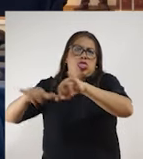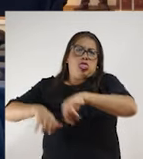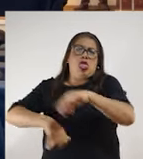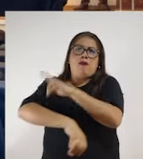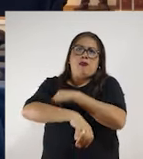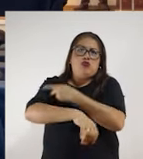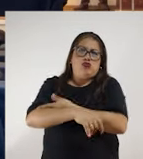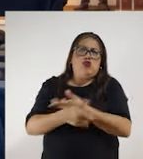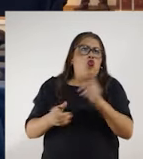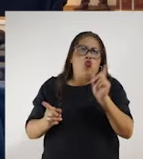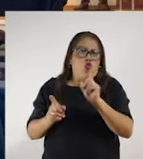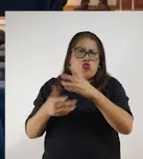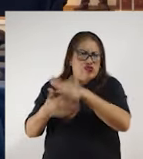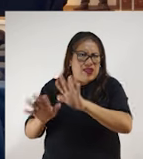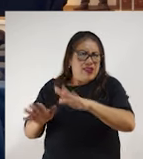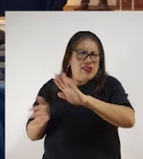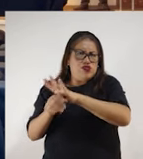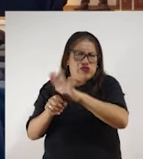estar.